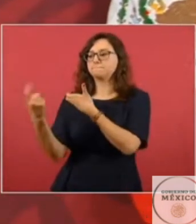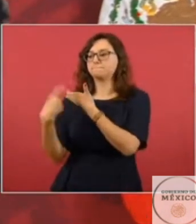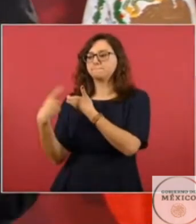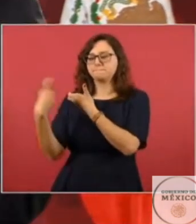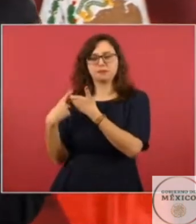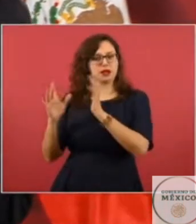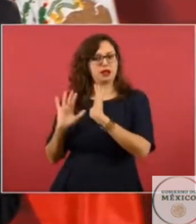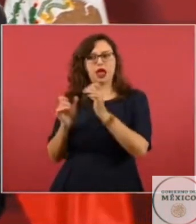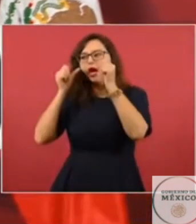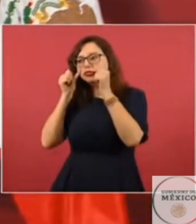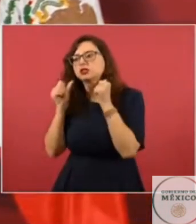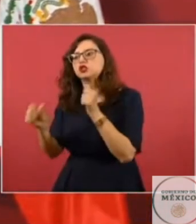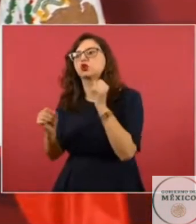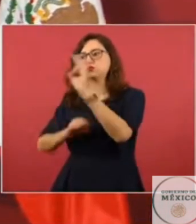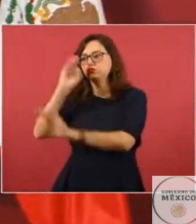un sistema